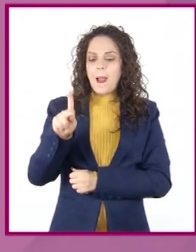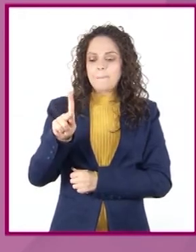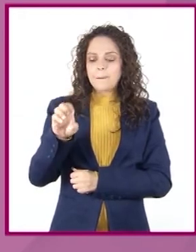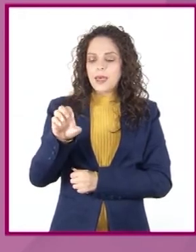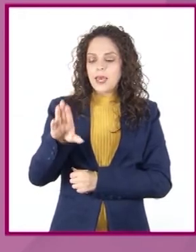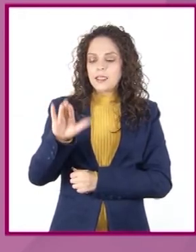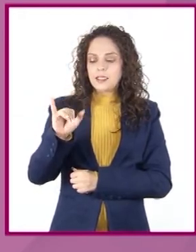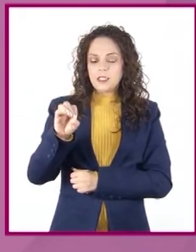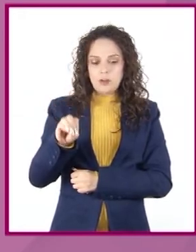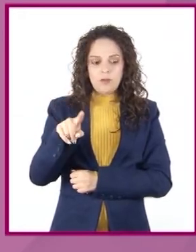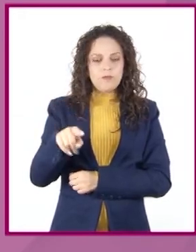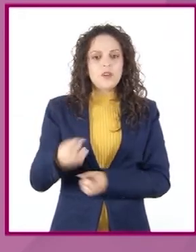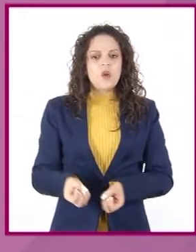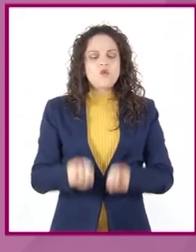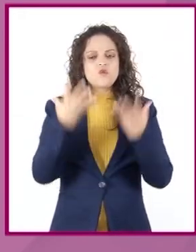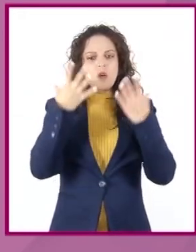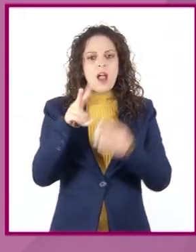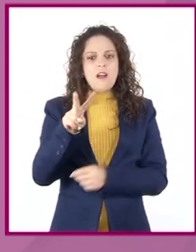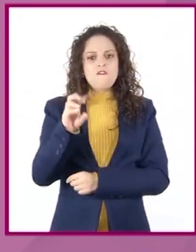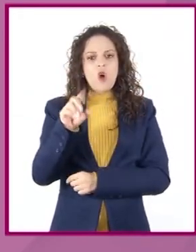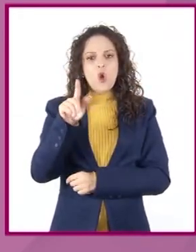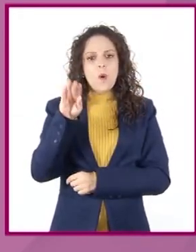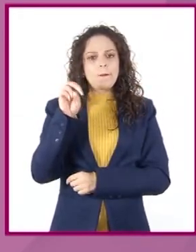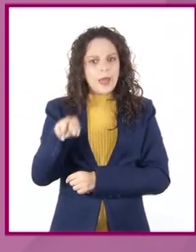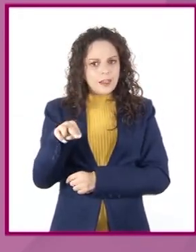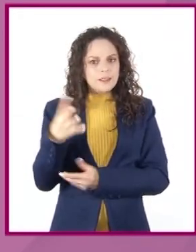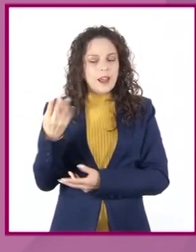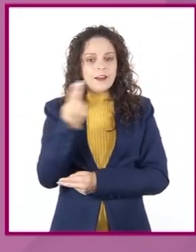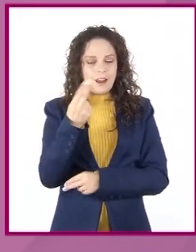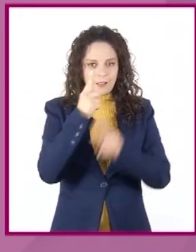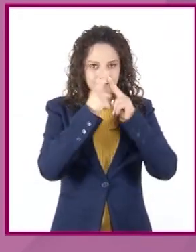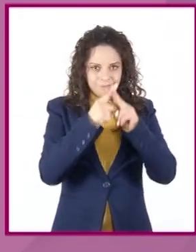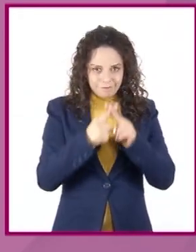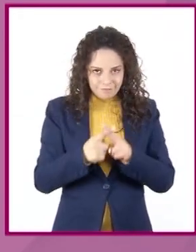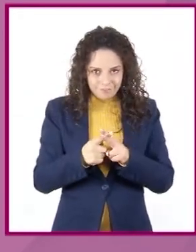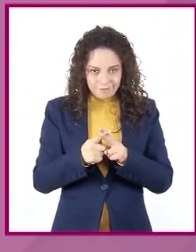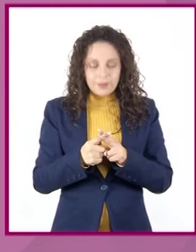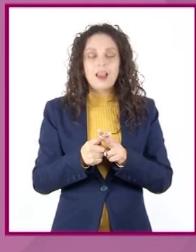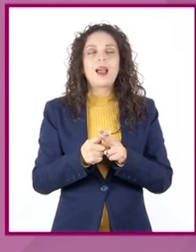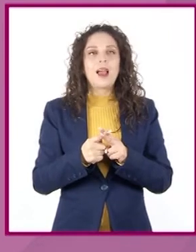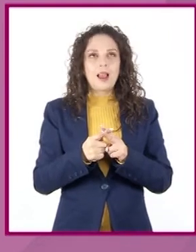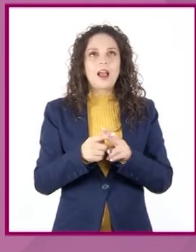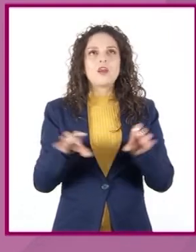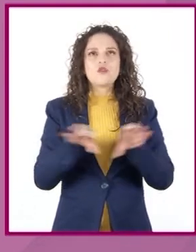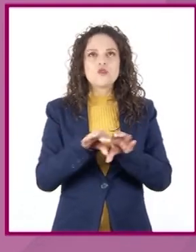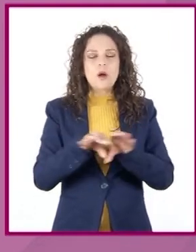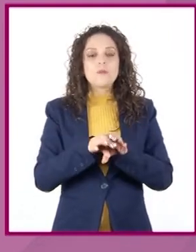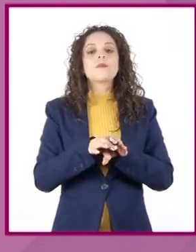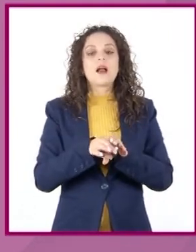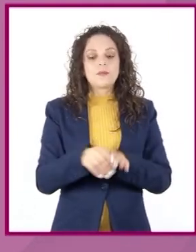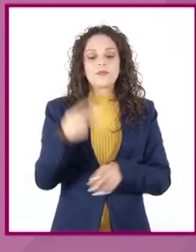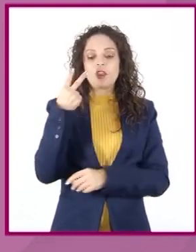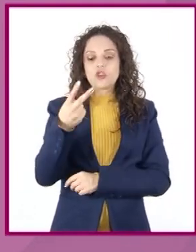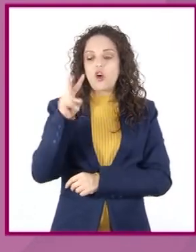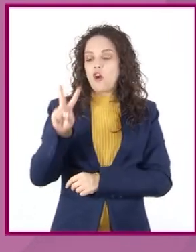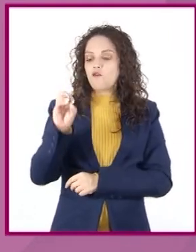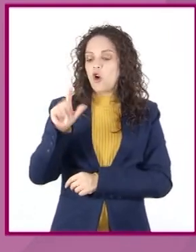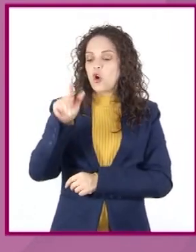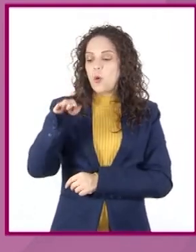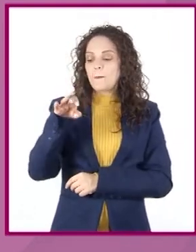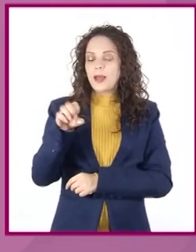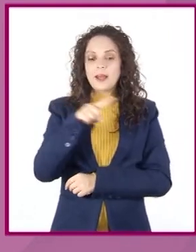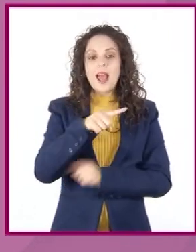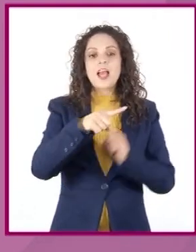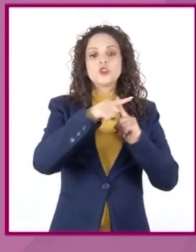será el volumen de nuestro nuevo prisma? Desde luego, solo debemos sumar los dos volúmenes. En